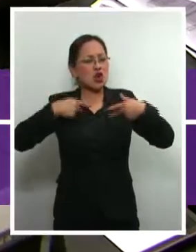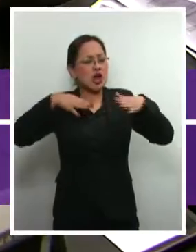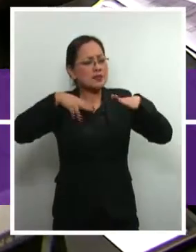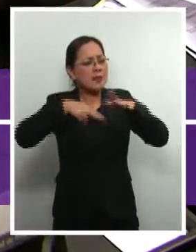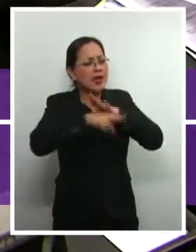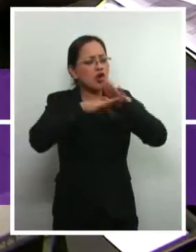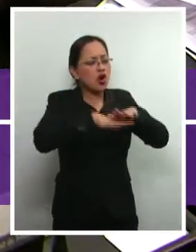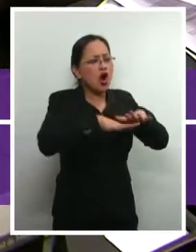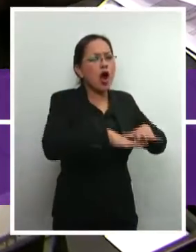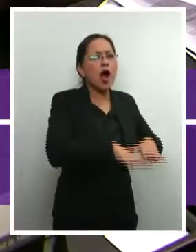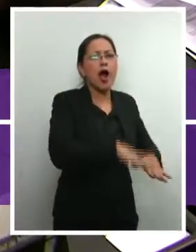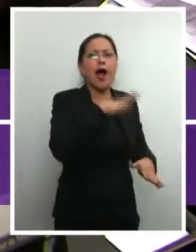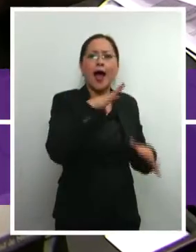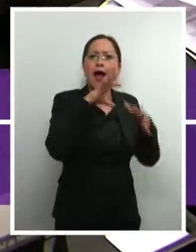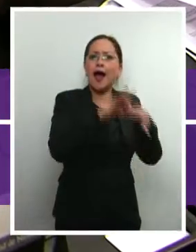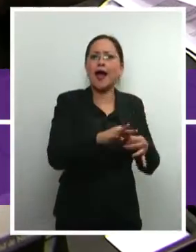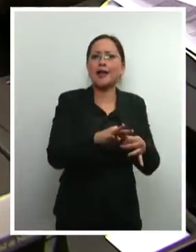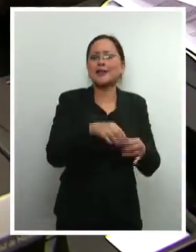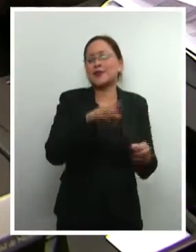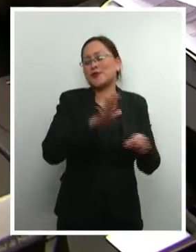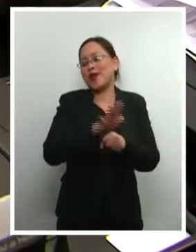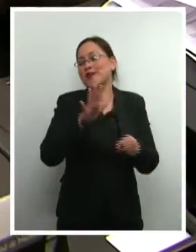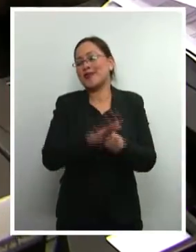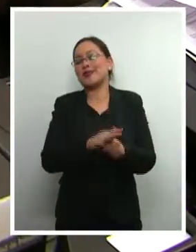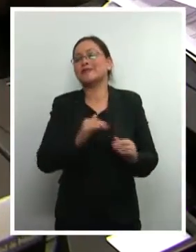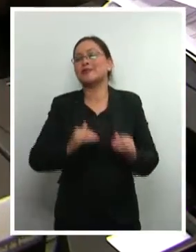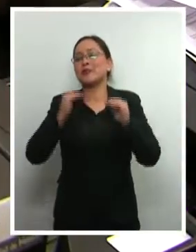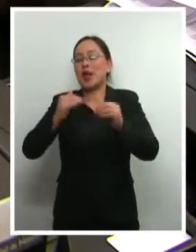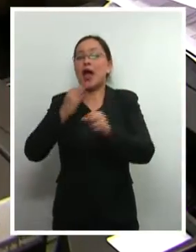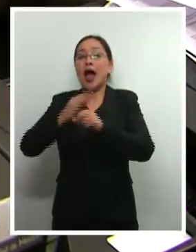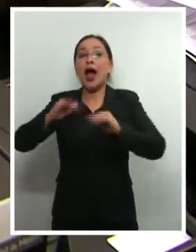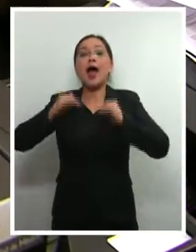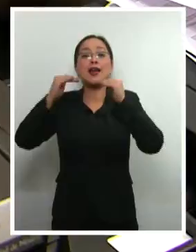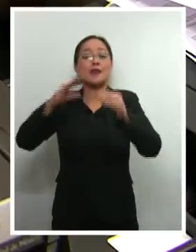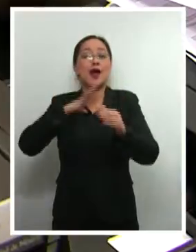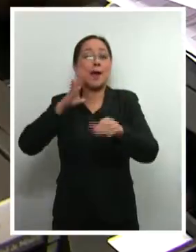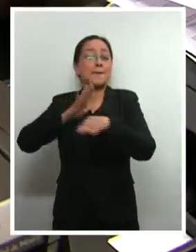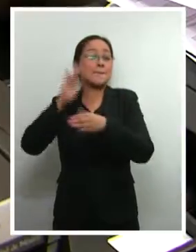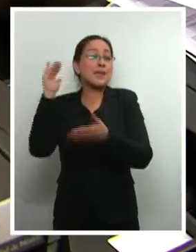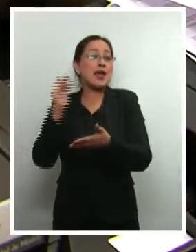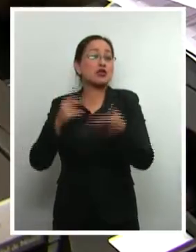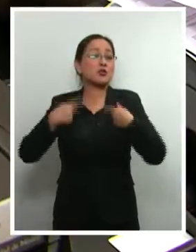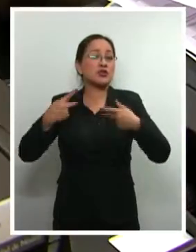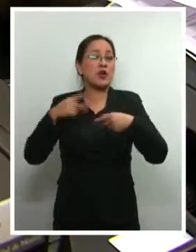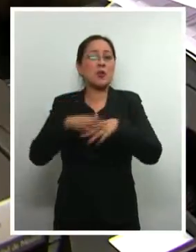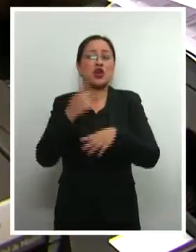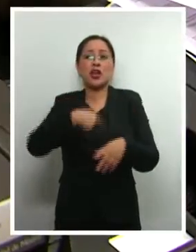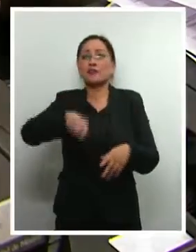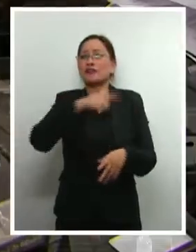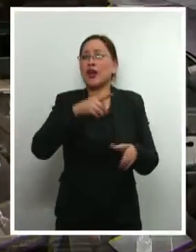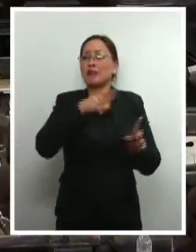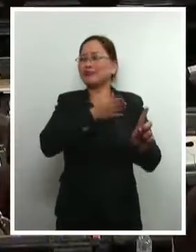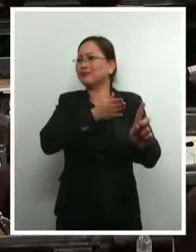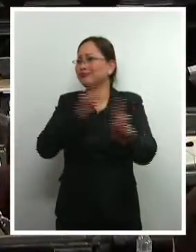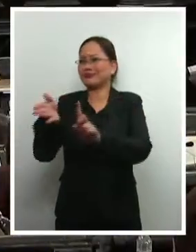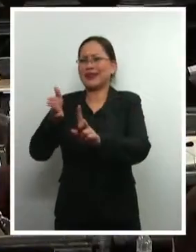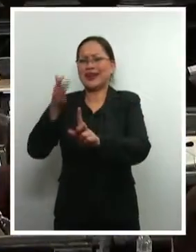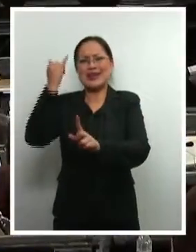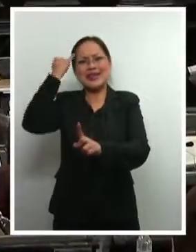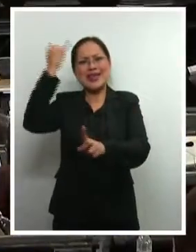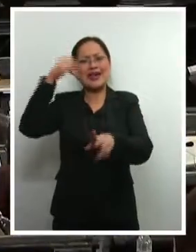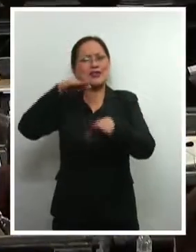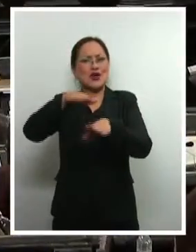agua bajo los puentes que arriba de los puentes. Y esto empieza a deformar el proceso